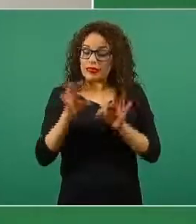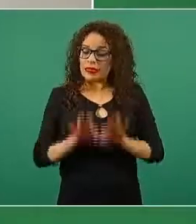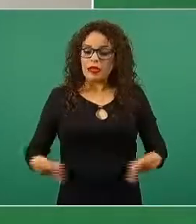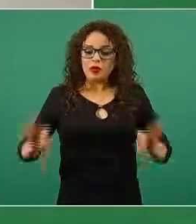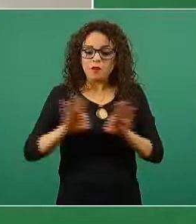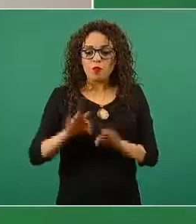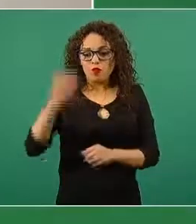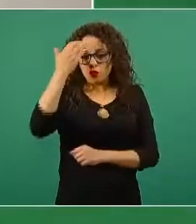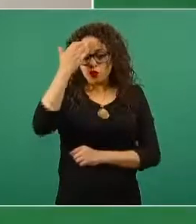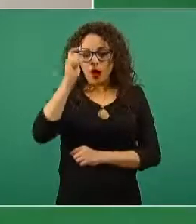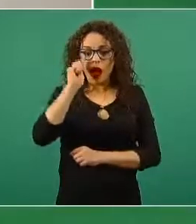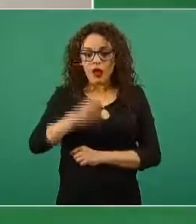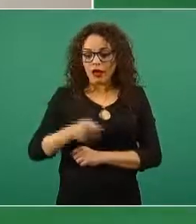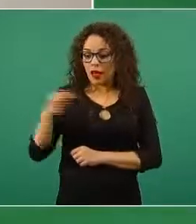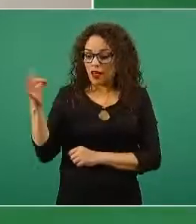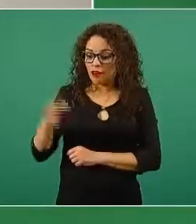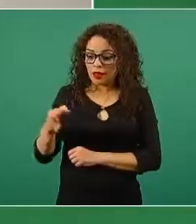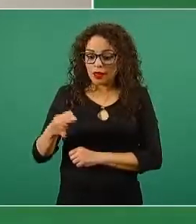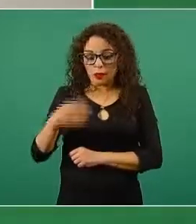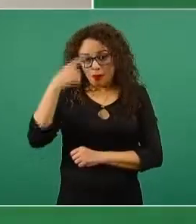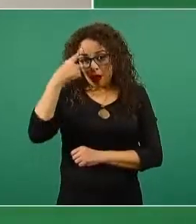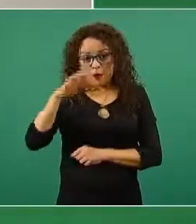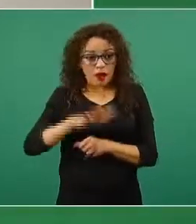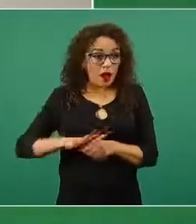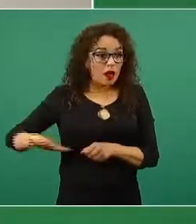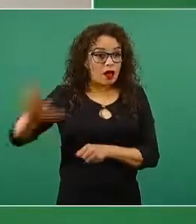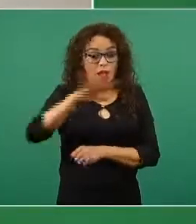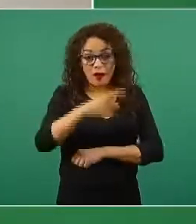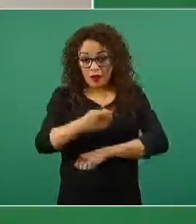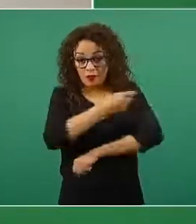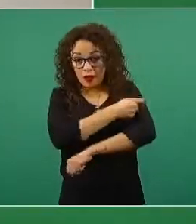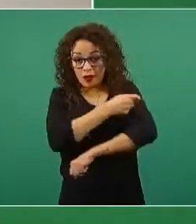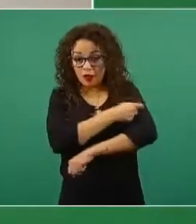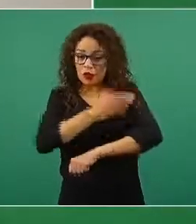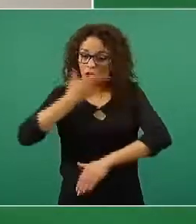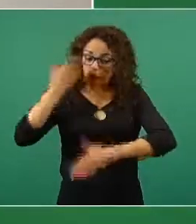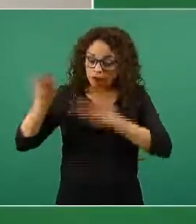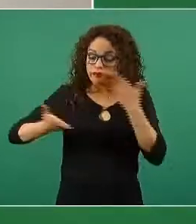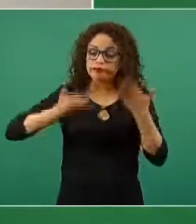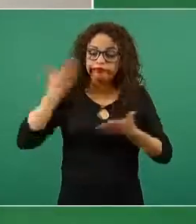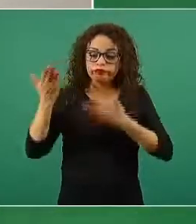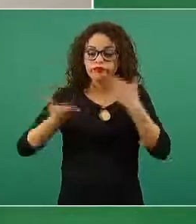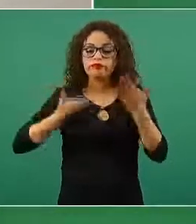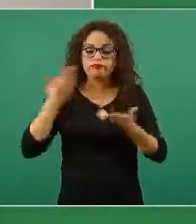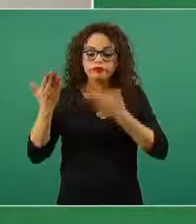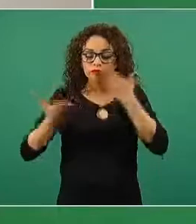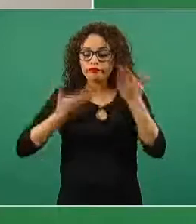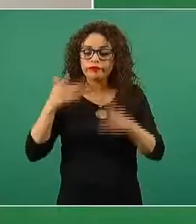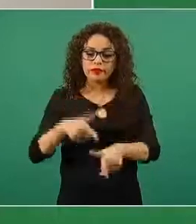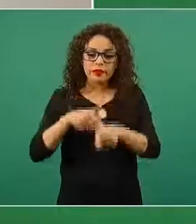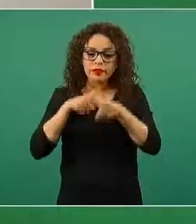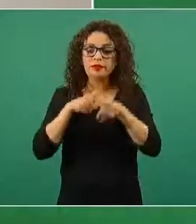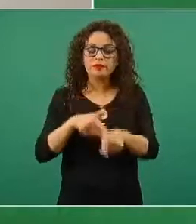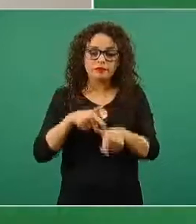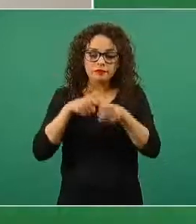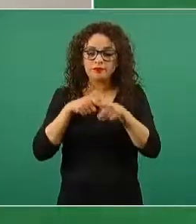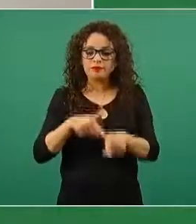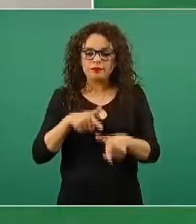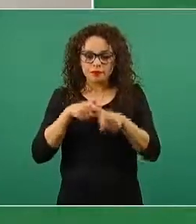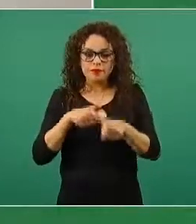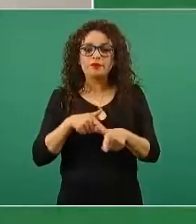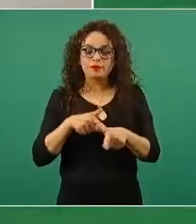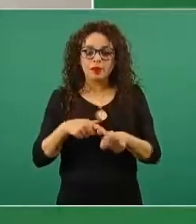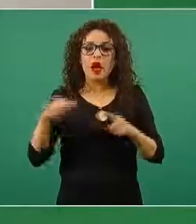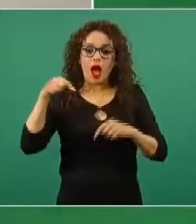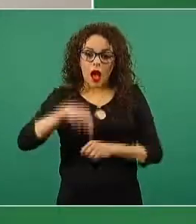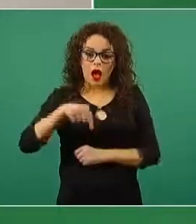la efectividad de las vacunas, estudios que también estaremos seguramente realizando en